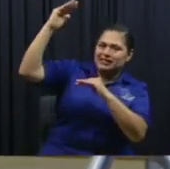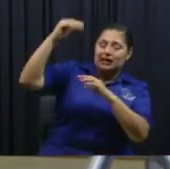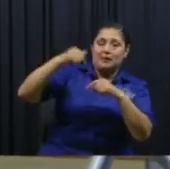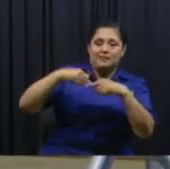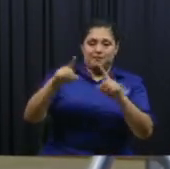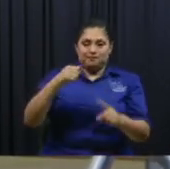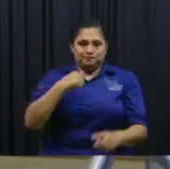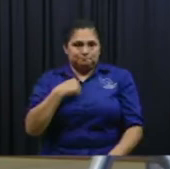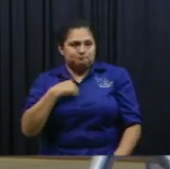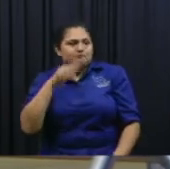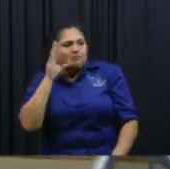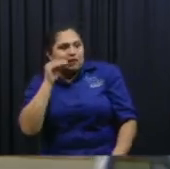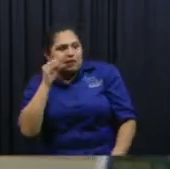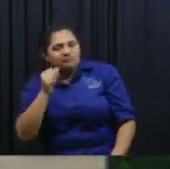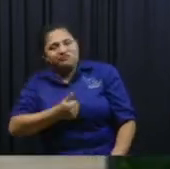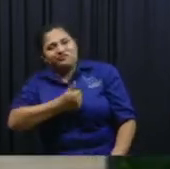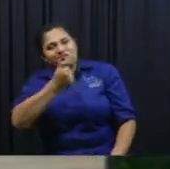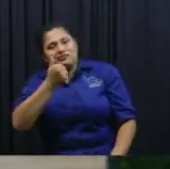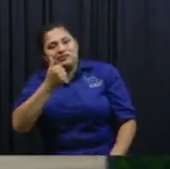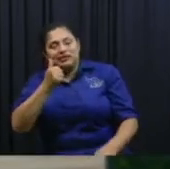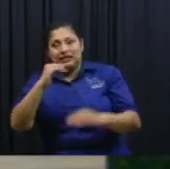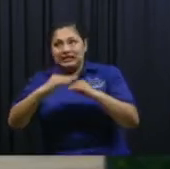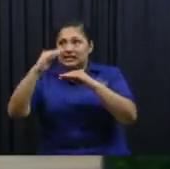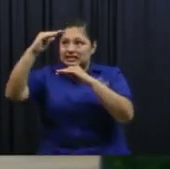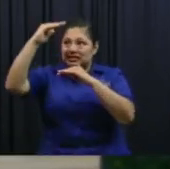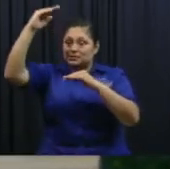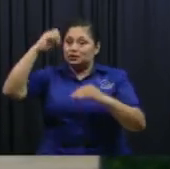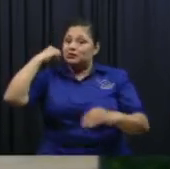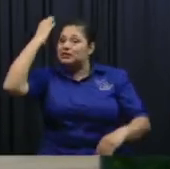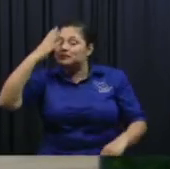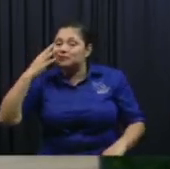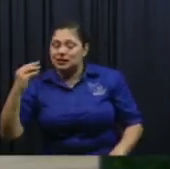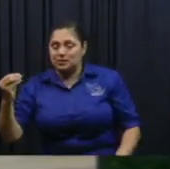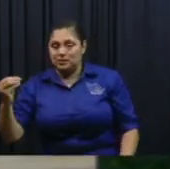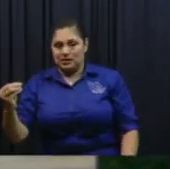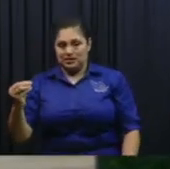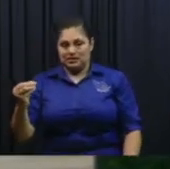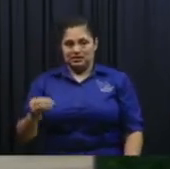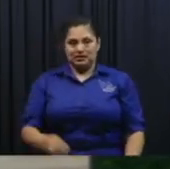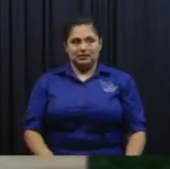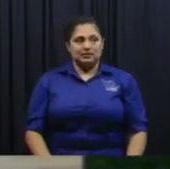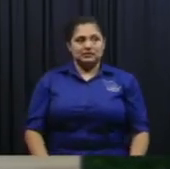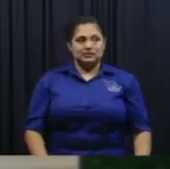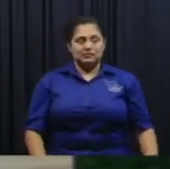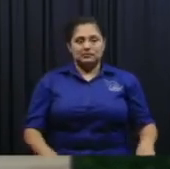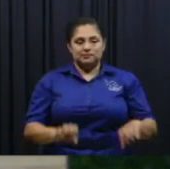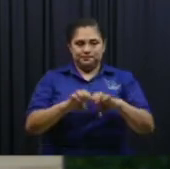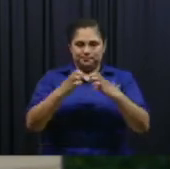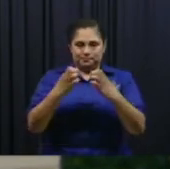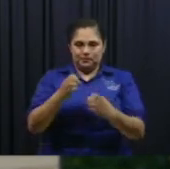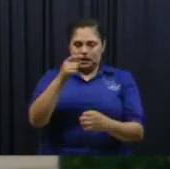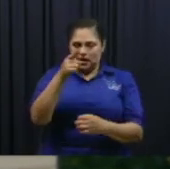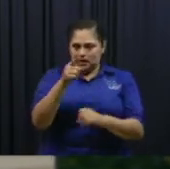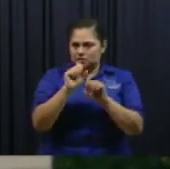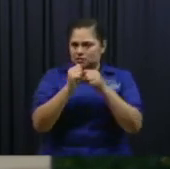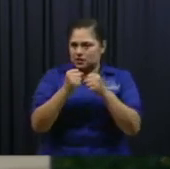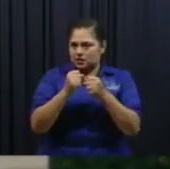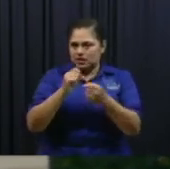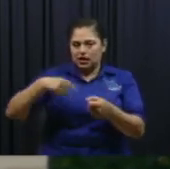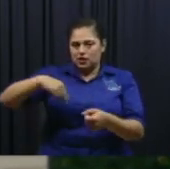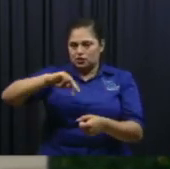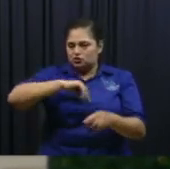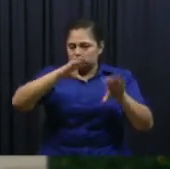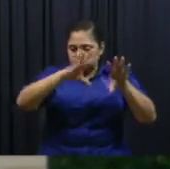sino que a un crecimiento que la Biblia dice que es en todos los aspectos Entonces eso nos hace que